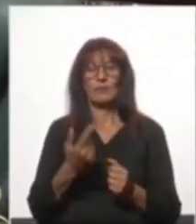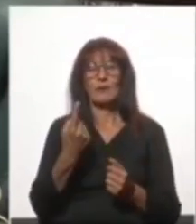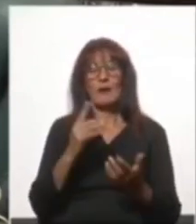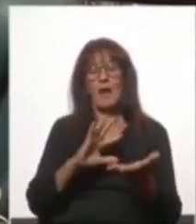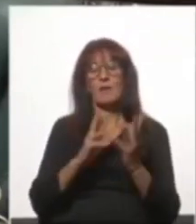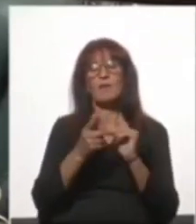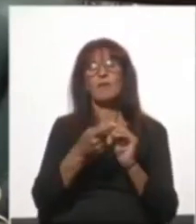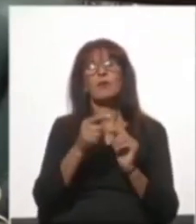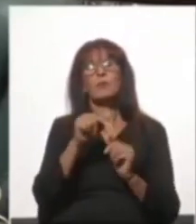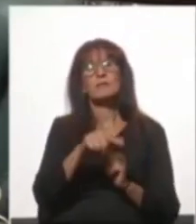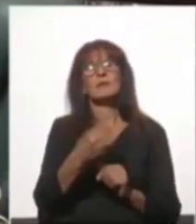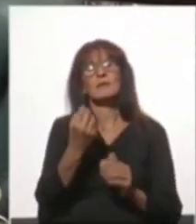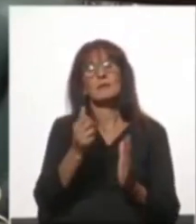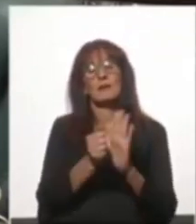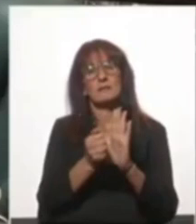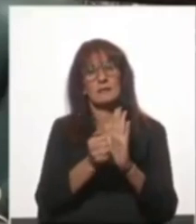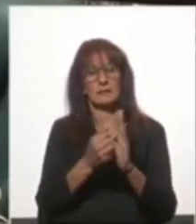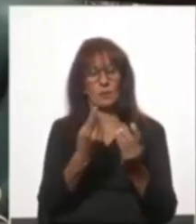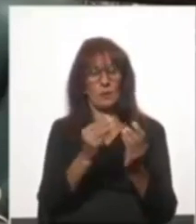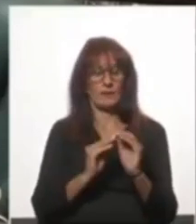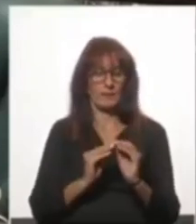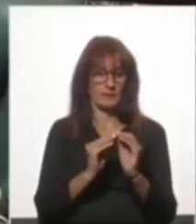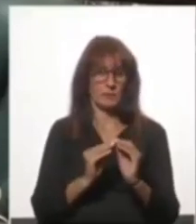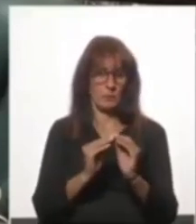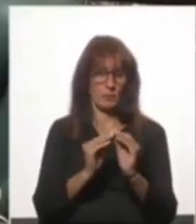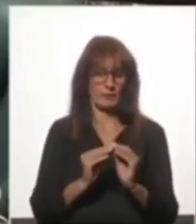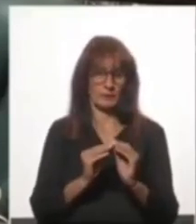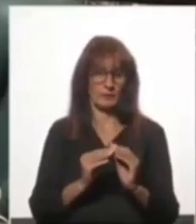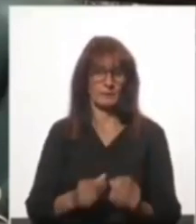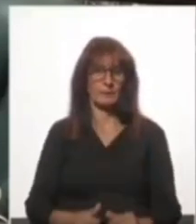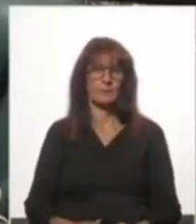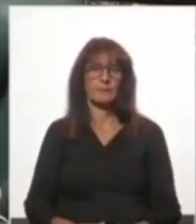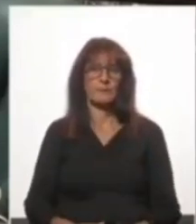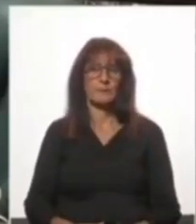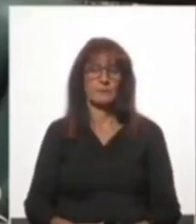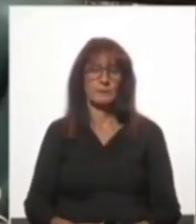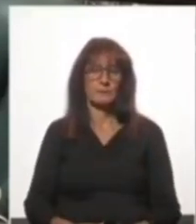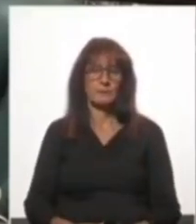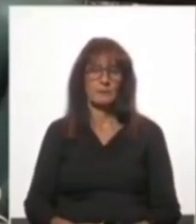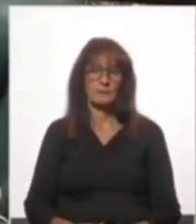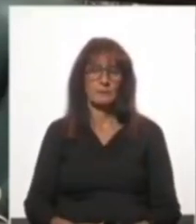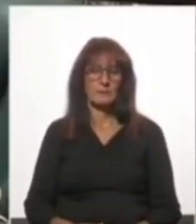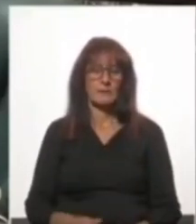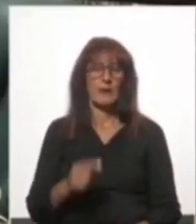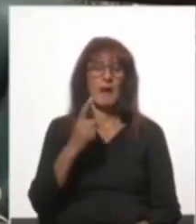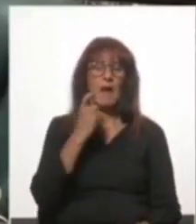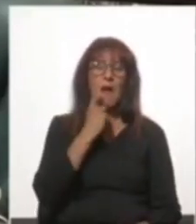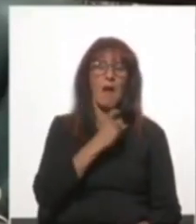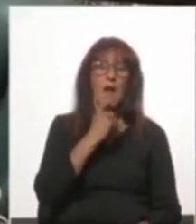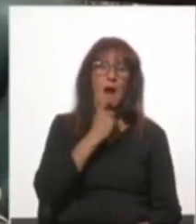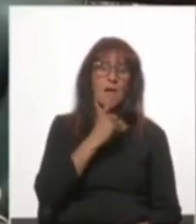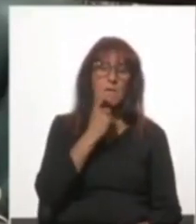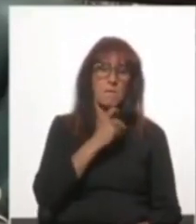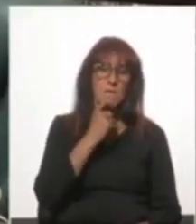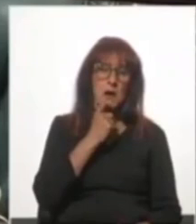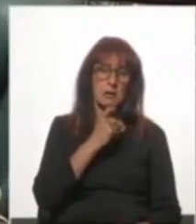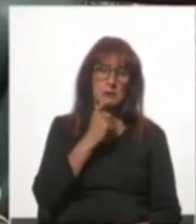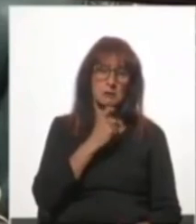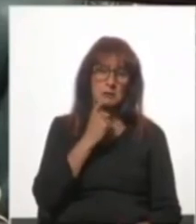formulación de los artículos del presupuesto. También la falta